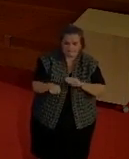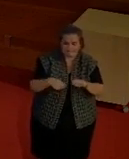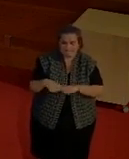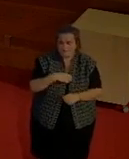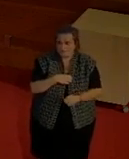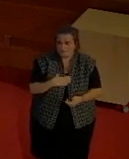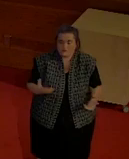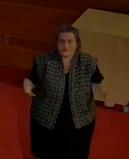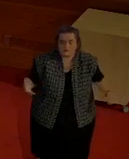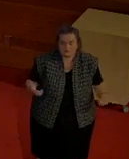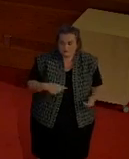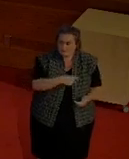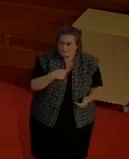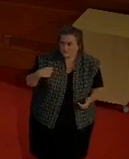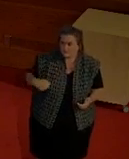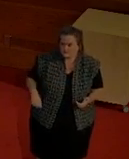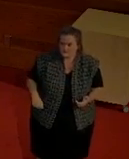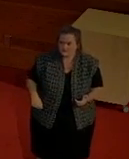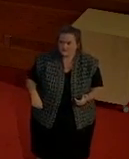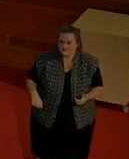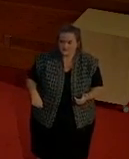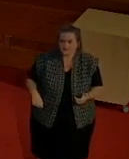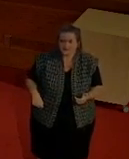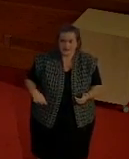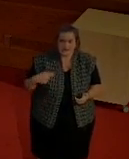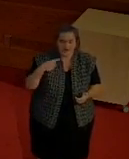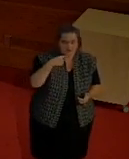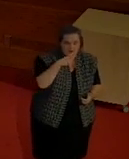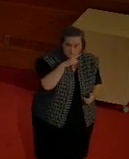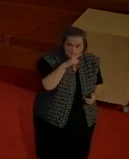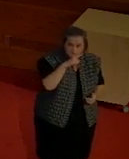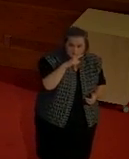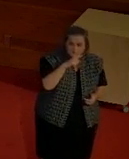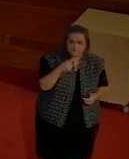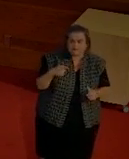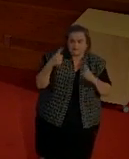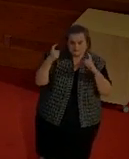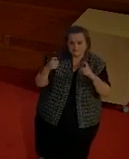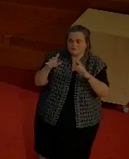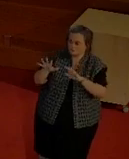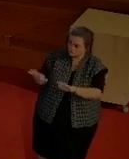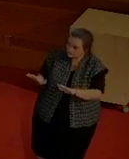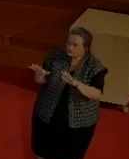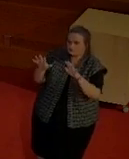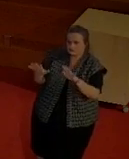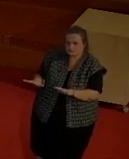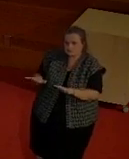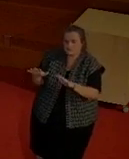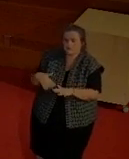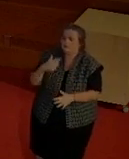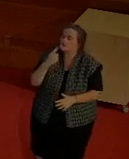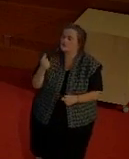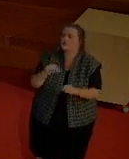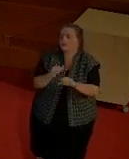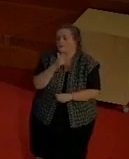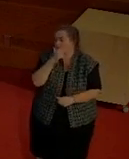intentando modular en la medida que puede a Rusia para que no vaya más allá de la raya y lo estoy diciendo de una forma coloquial pero creo